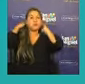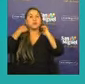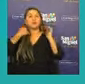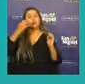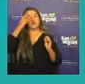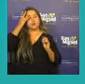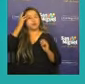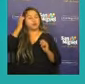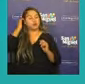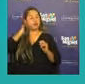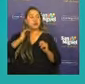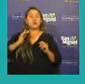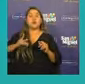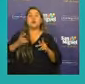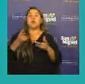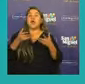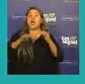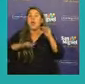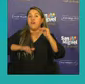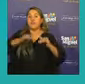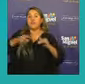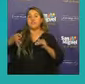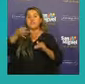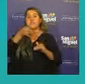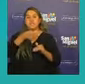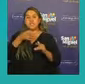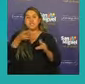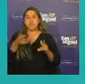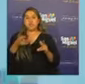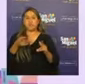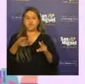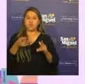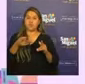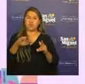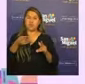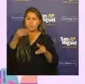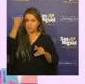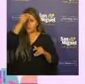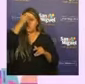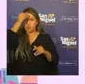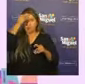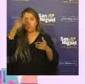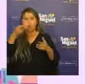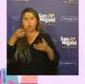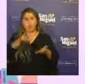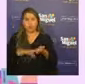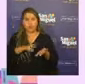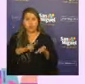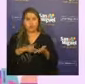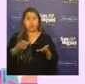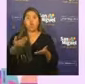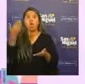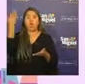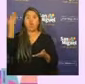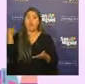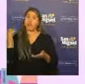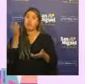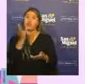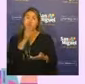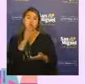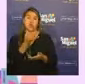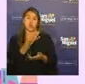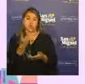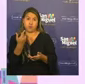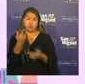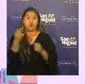basta de diagnósticos, preocupémonos realmente, pero hoy día de verdad no habían números para hacer un diagnóstico, así que